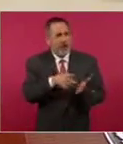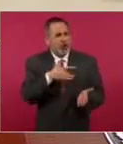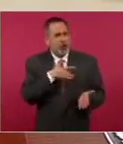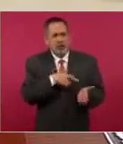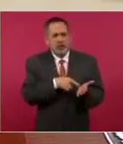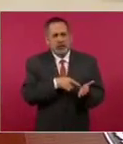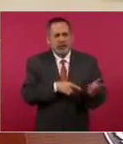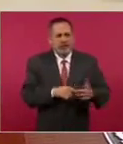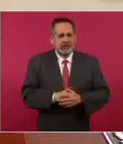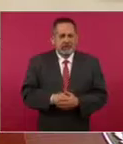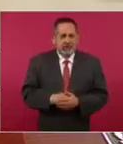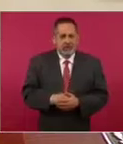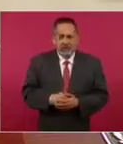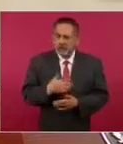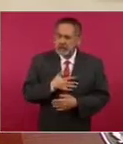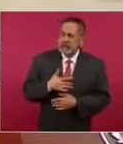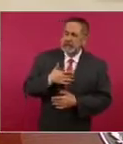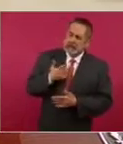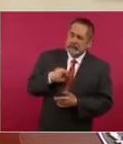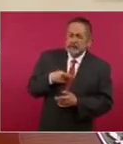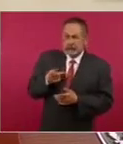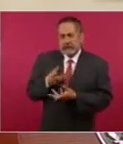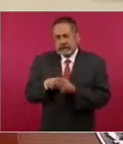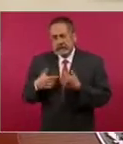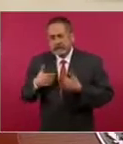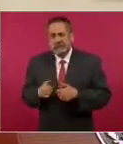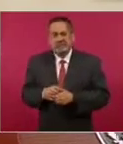es la pérdida de los sentimientos,